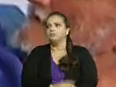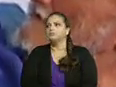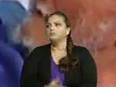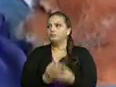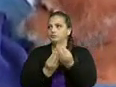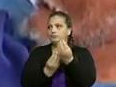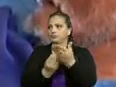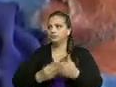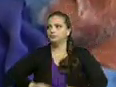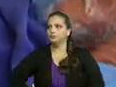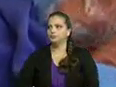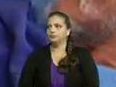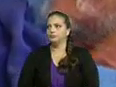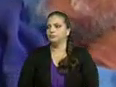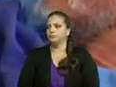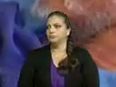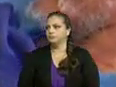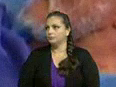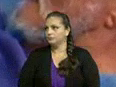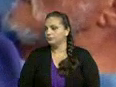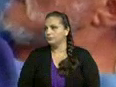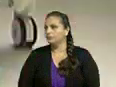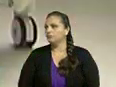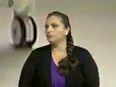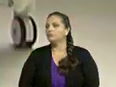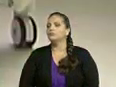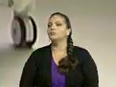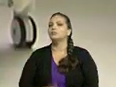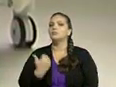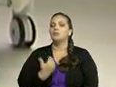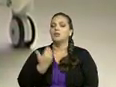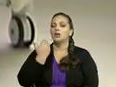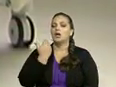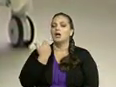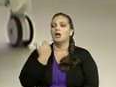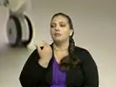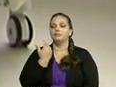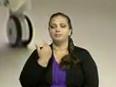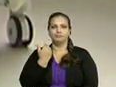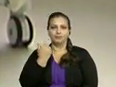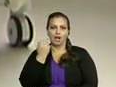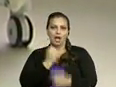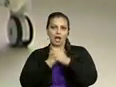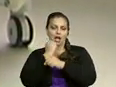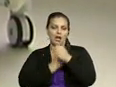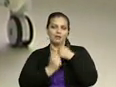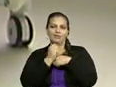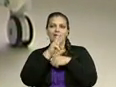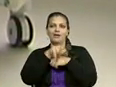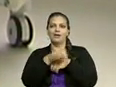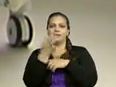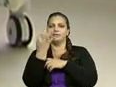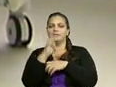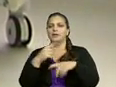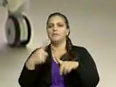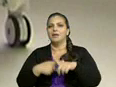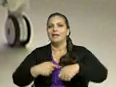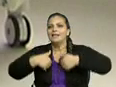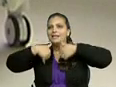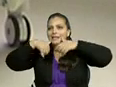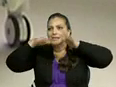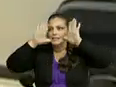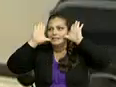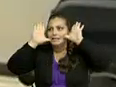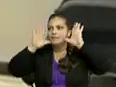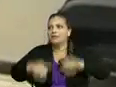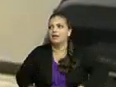de lenguaje. El pasado 21 de diciembre del 2019 fue atropellado en las calles La 29 y La P, suburbio de